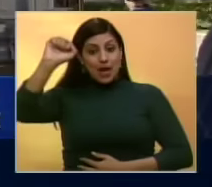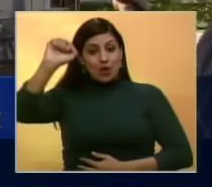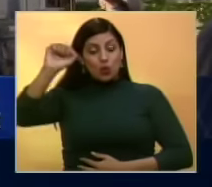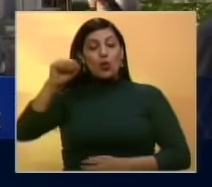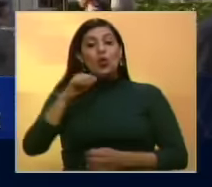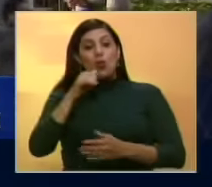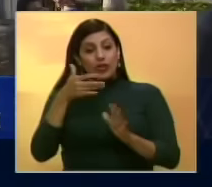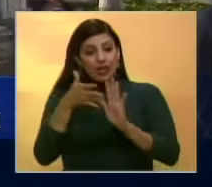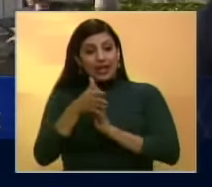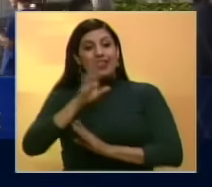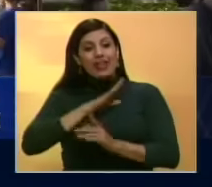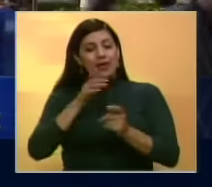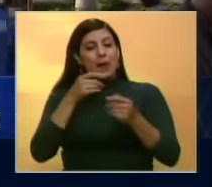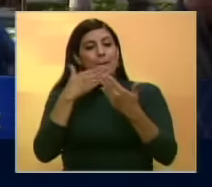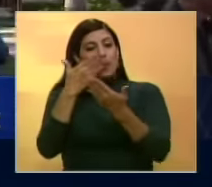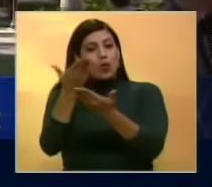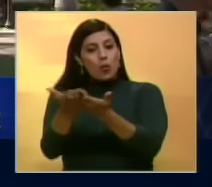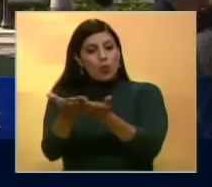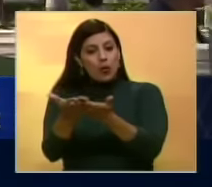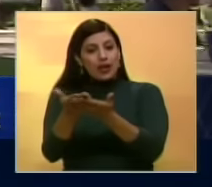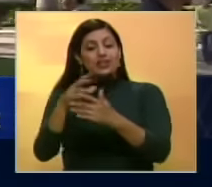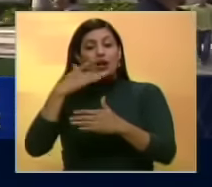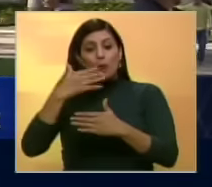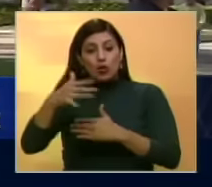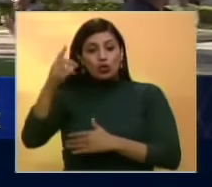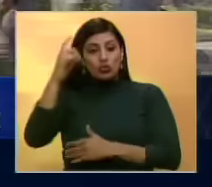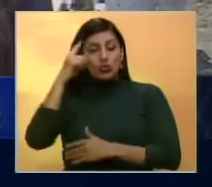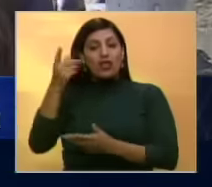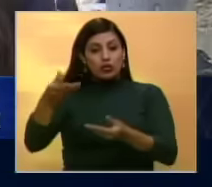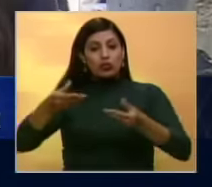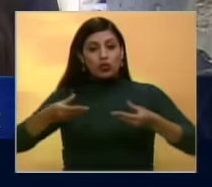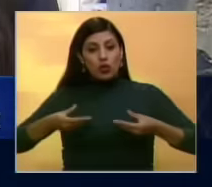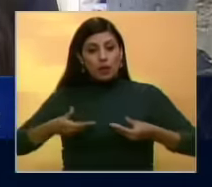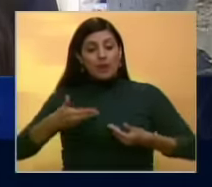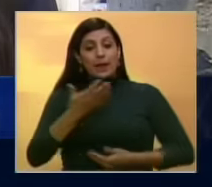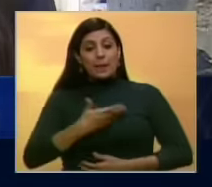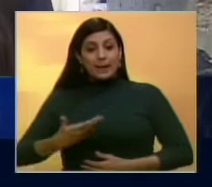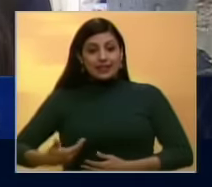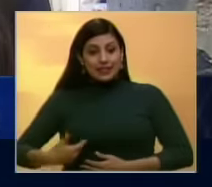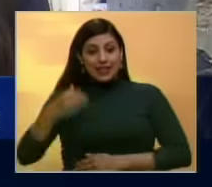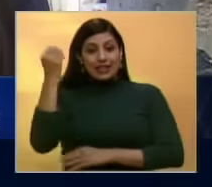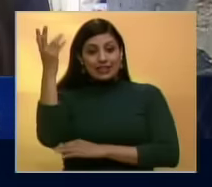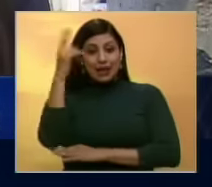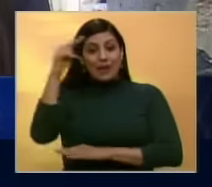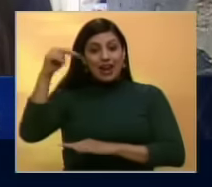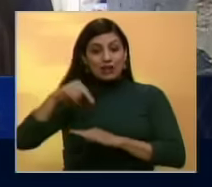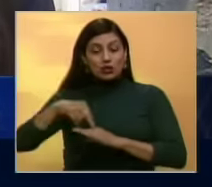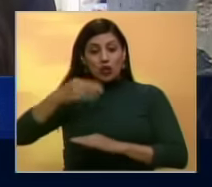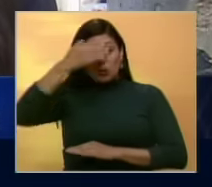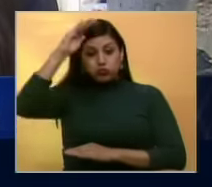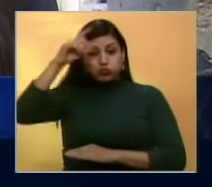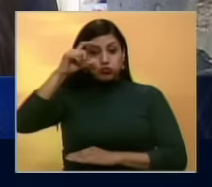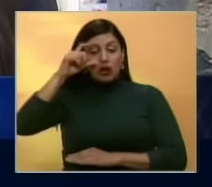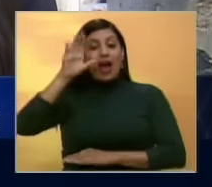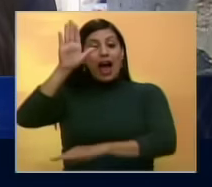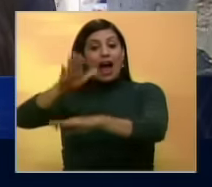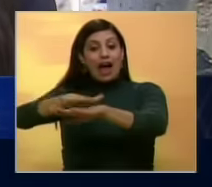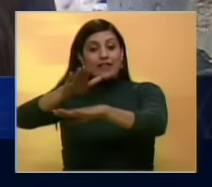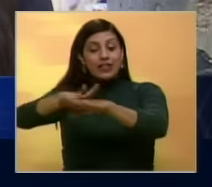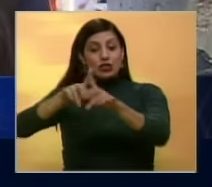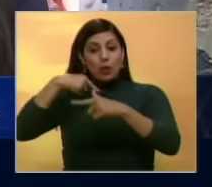estimó que debe ser presentado al legislativo en los próximos días presidente de la asamblea nacional anunció que la próxima semana le